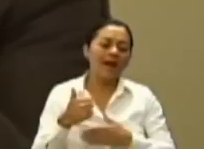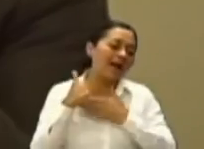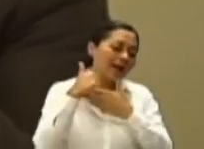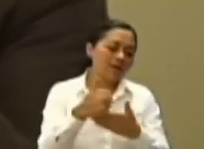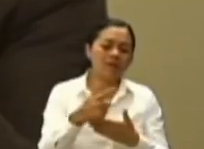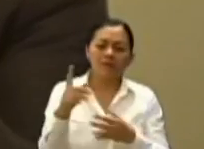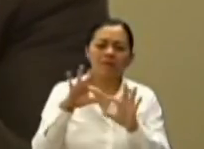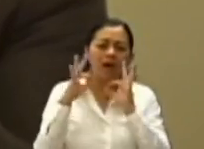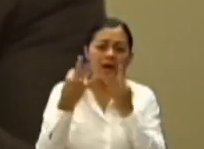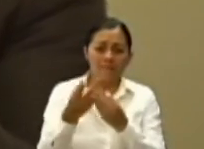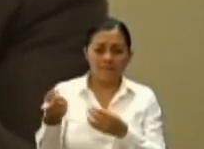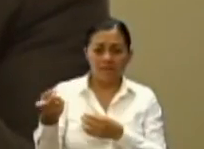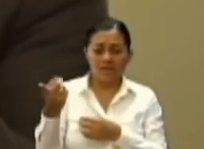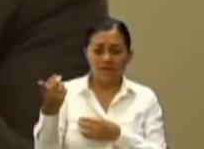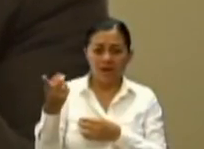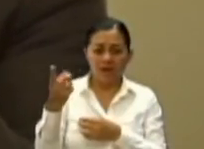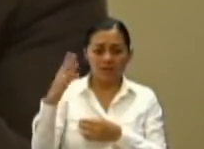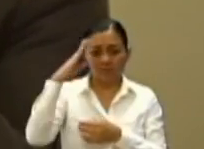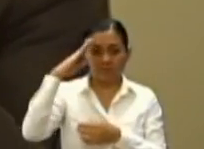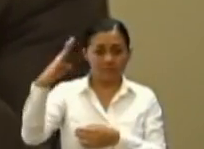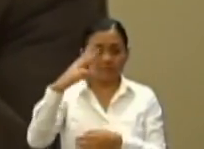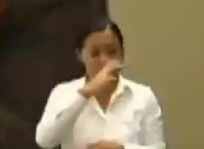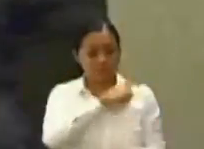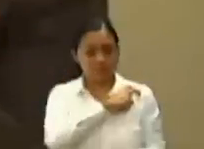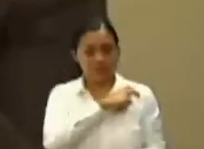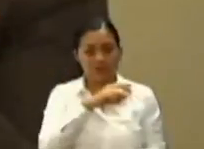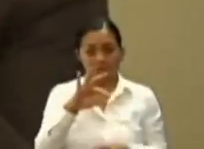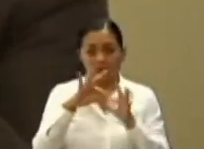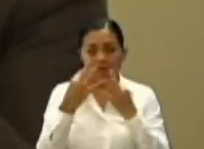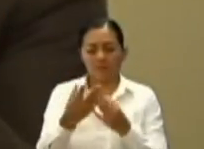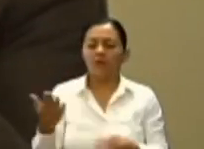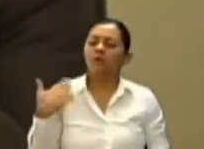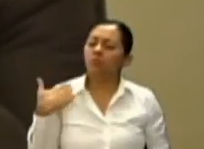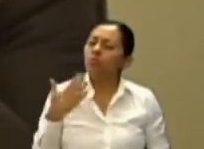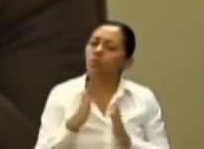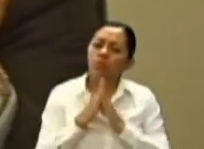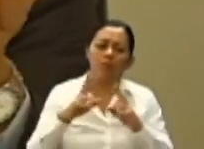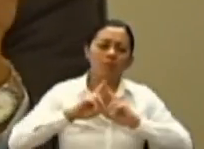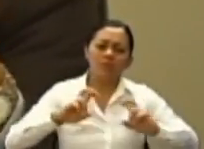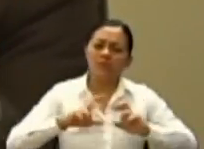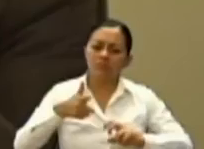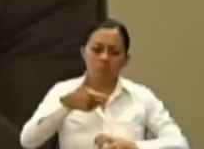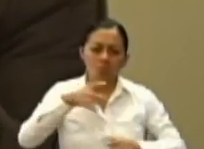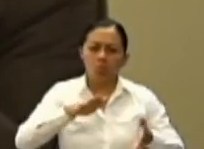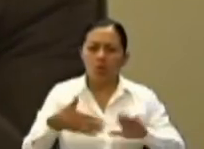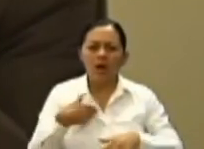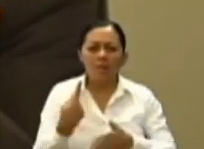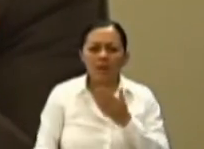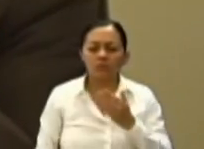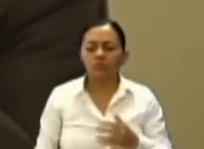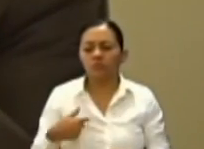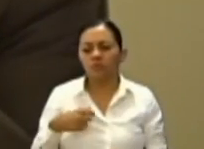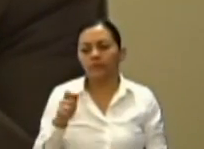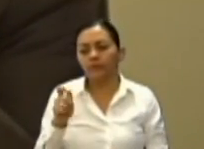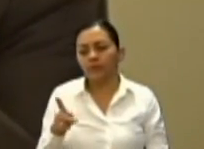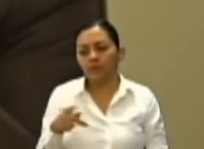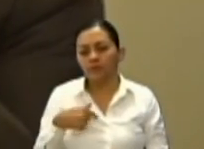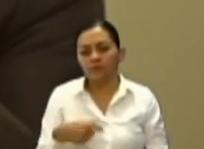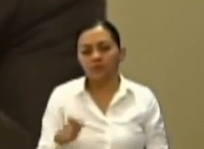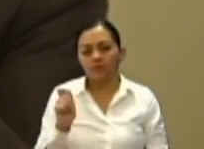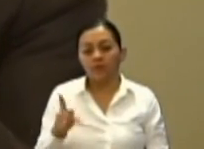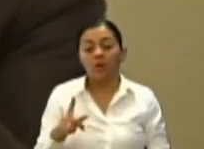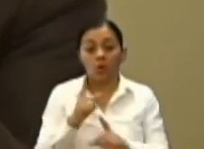insistencia de la familia de agave la que la entendemos bastante bien o sea que creen que yo puedo resolver todo acá rato en twitter por ejemplo